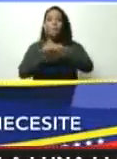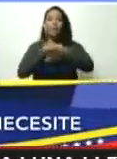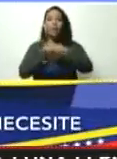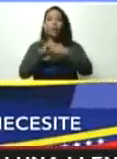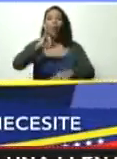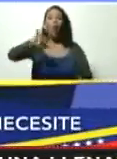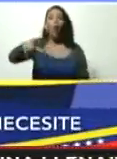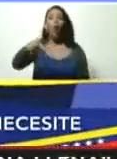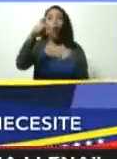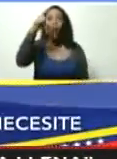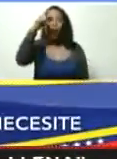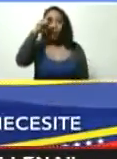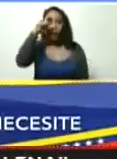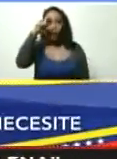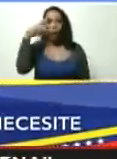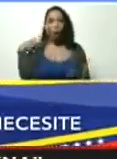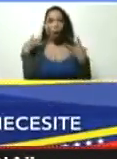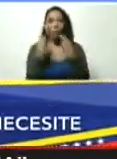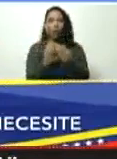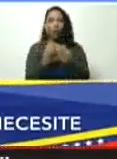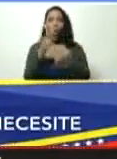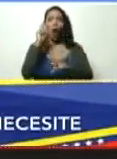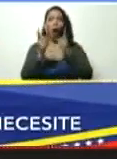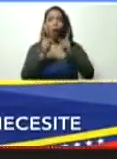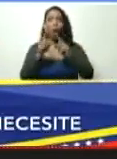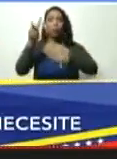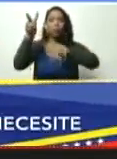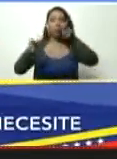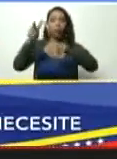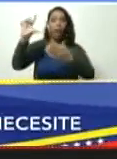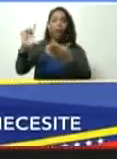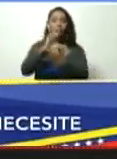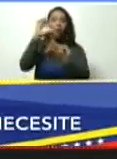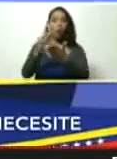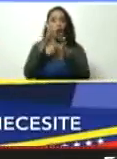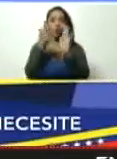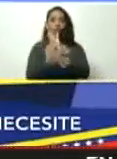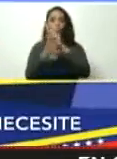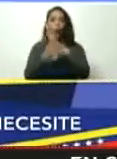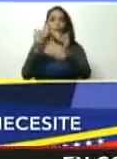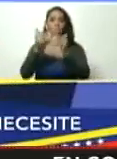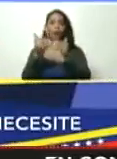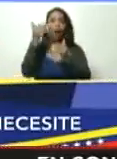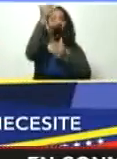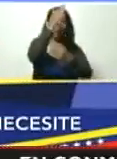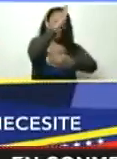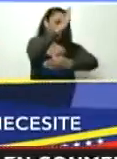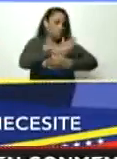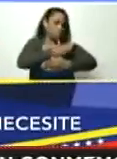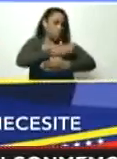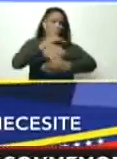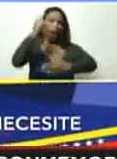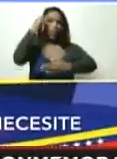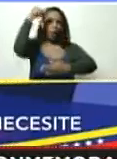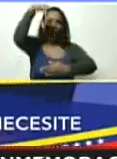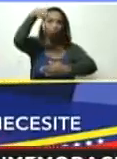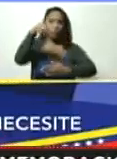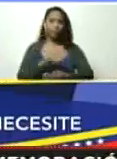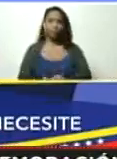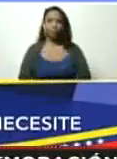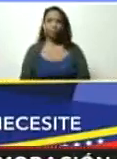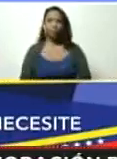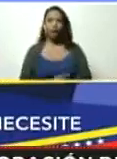compañero, que haga una presentación completa de este libro, más allá del bautizo que le vamos a dar el día de hoy.